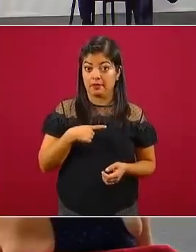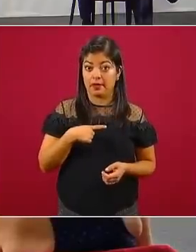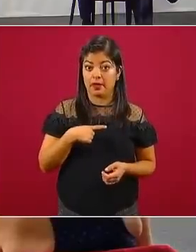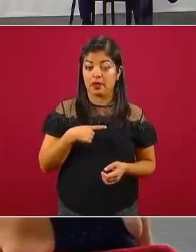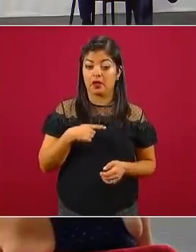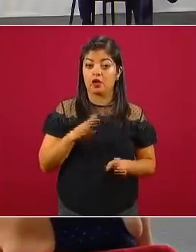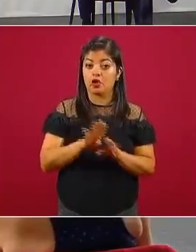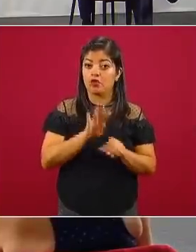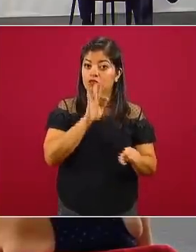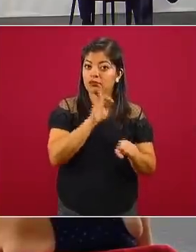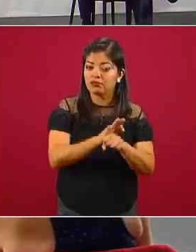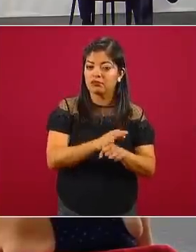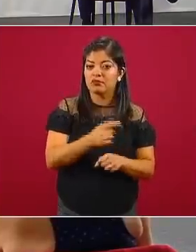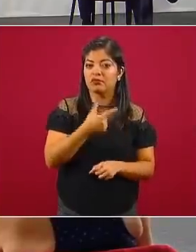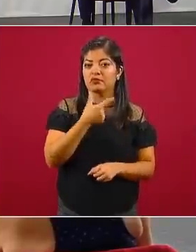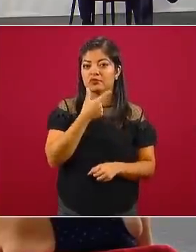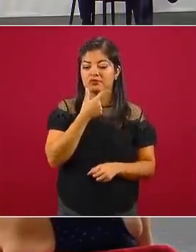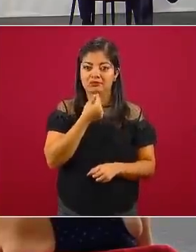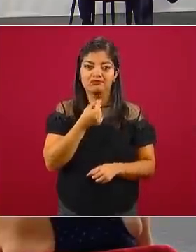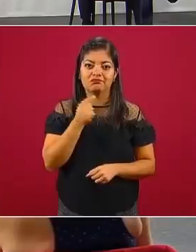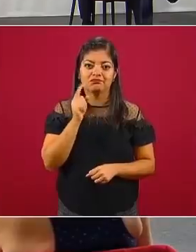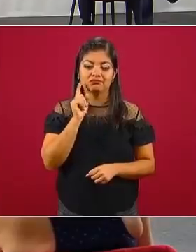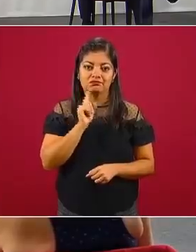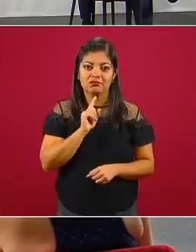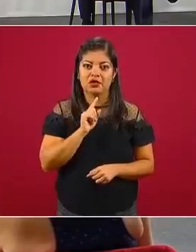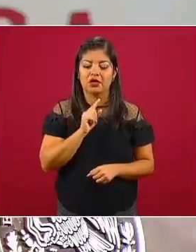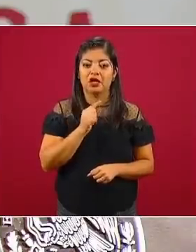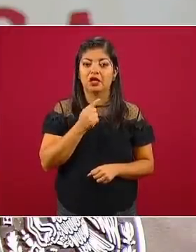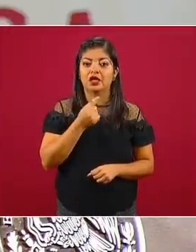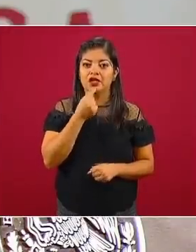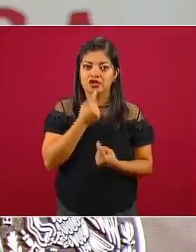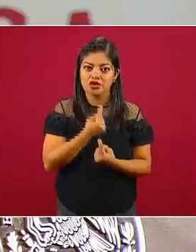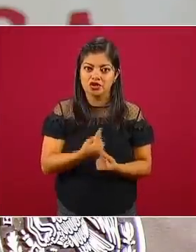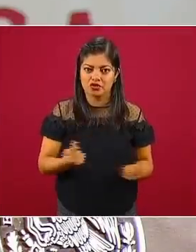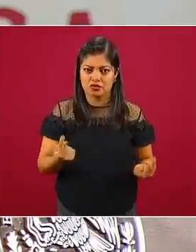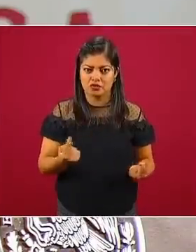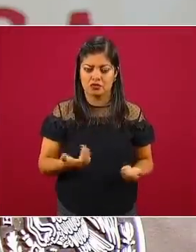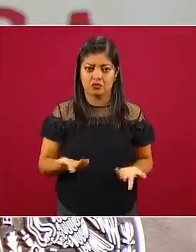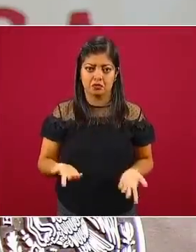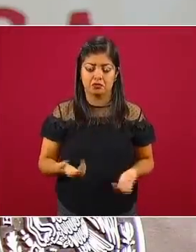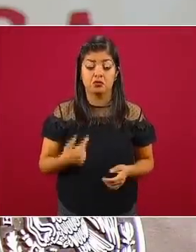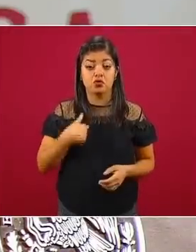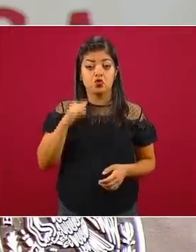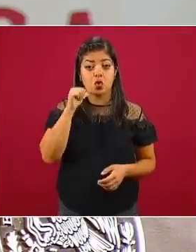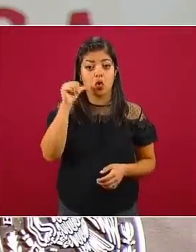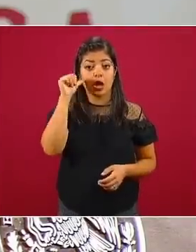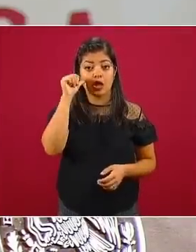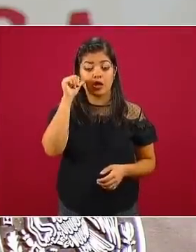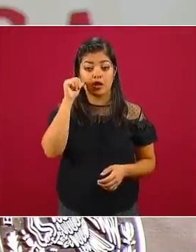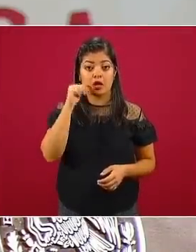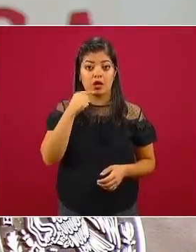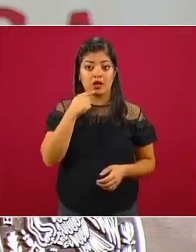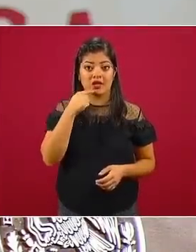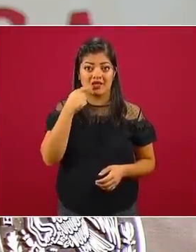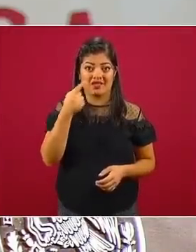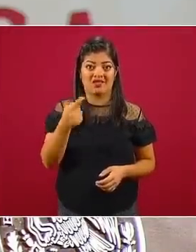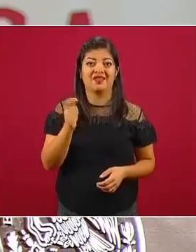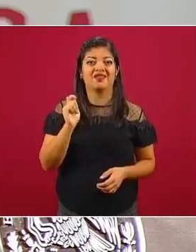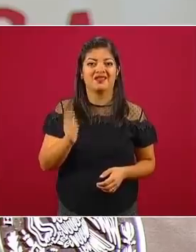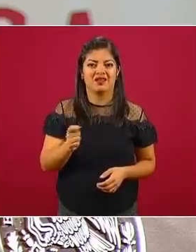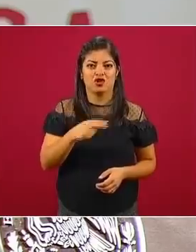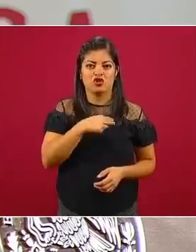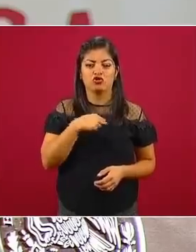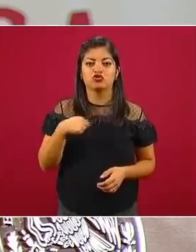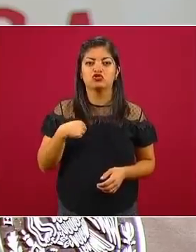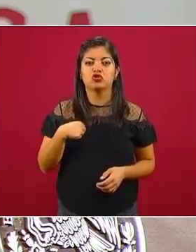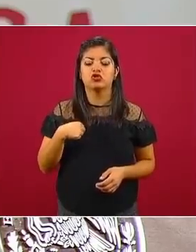las niñas, ni a los niños. Y nada, lo dije ayer, humano nos es